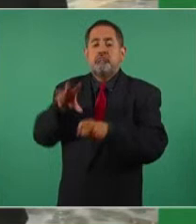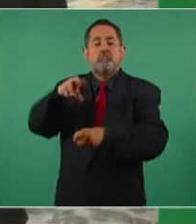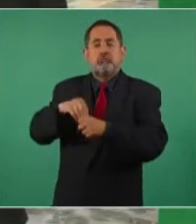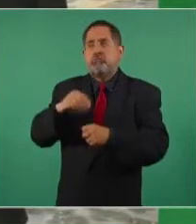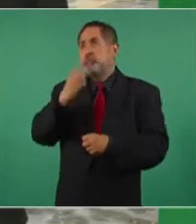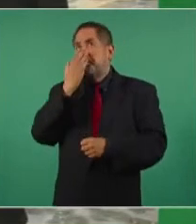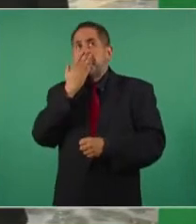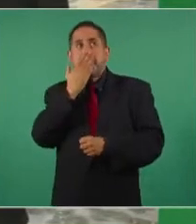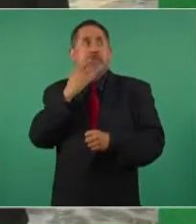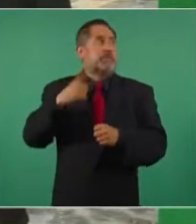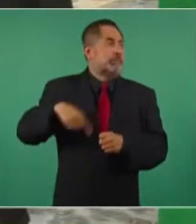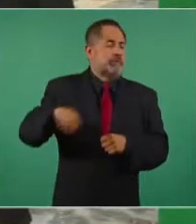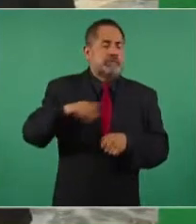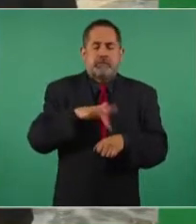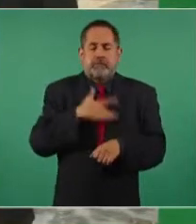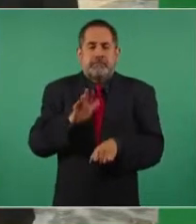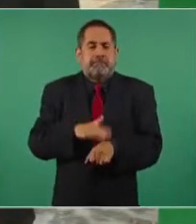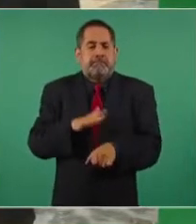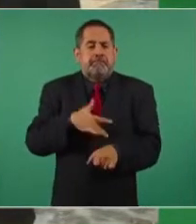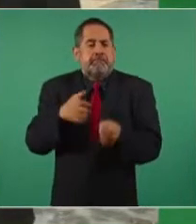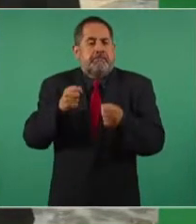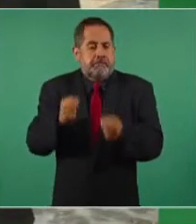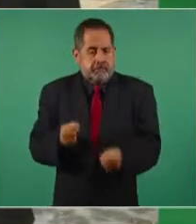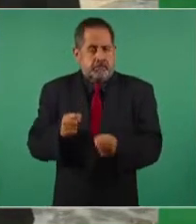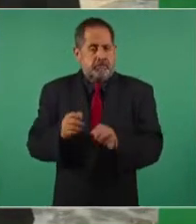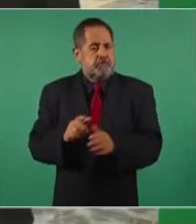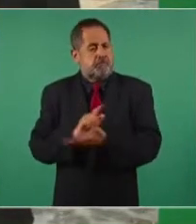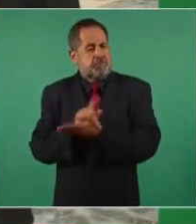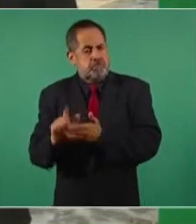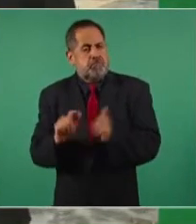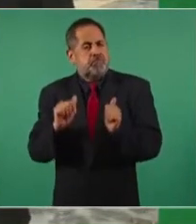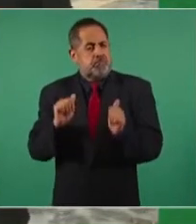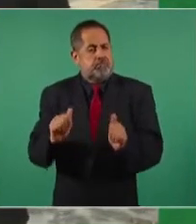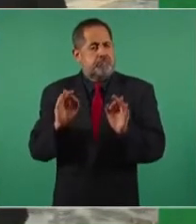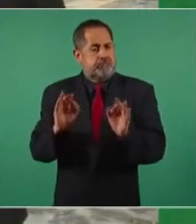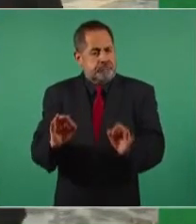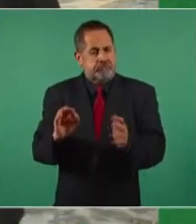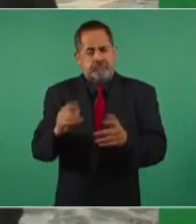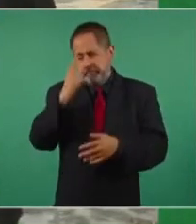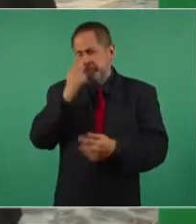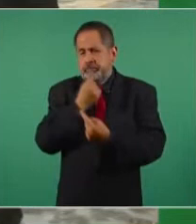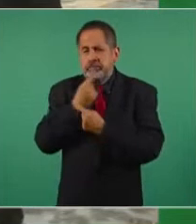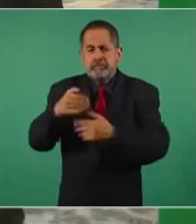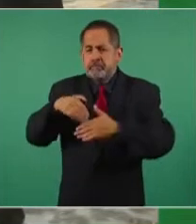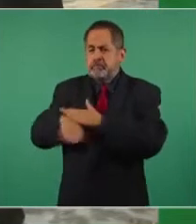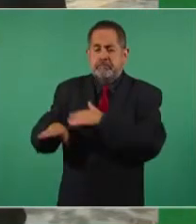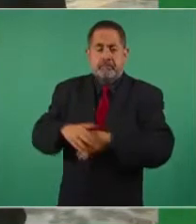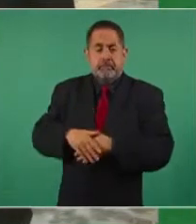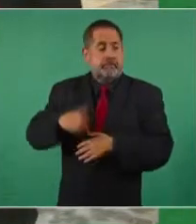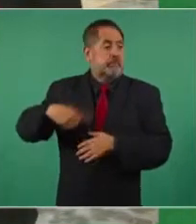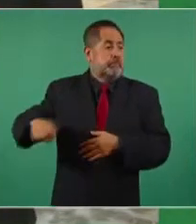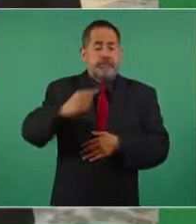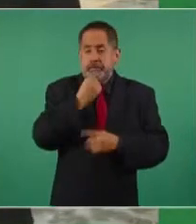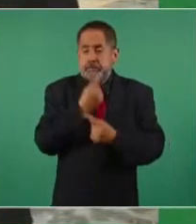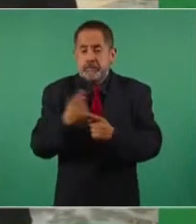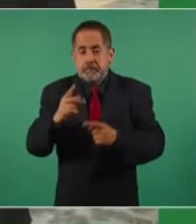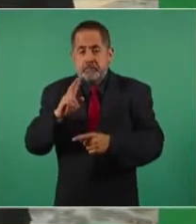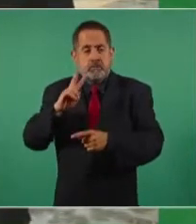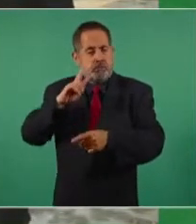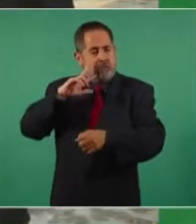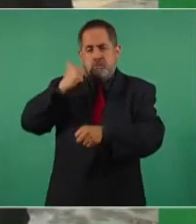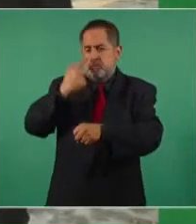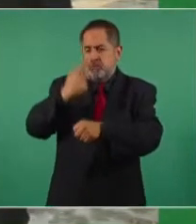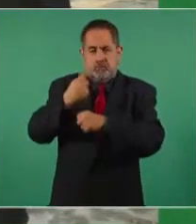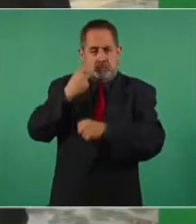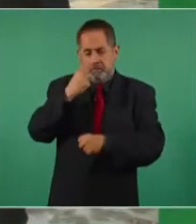un lugar el lugar más seguro para nuestras niñas y nuestros niños este regreso es un regreso voluntario es un regreso con r también